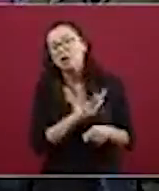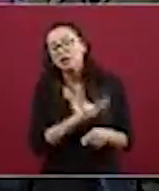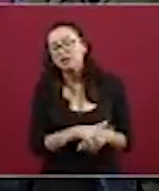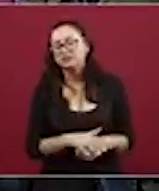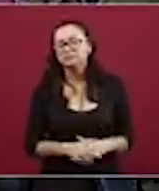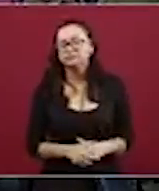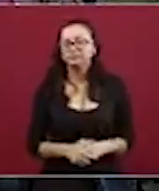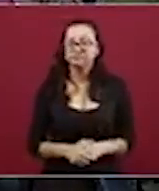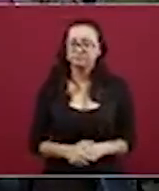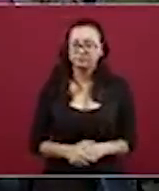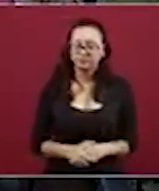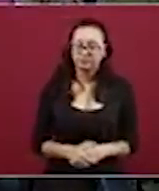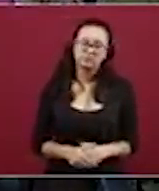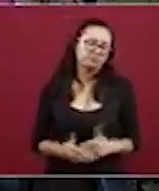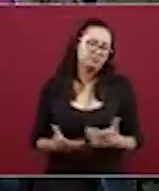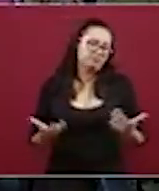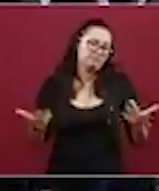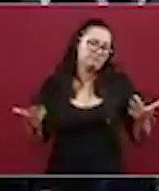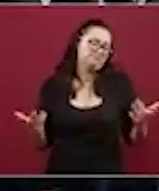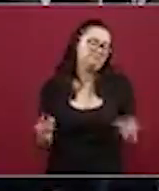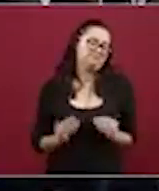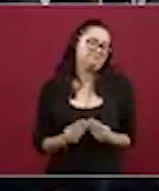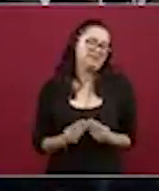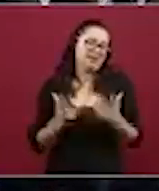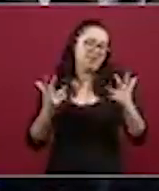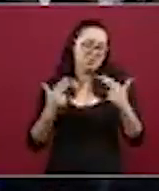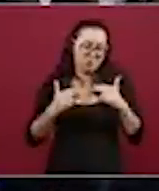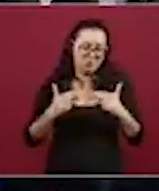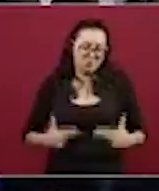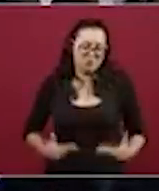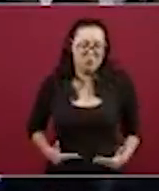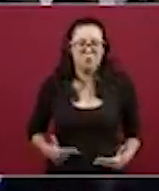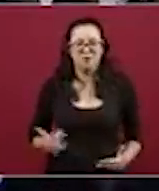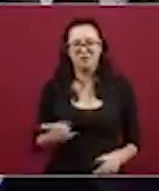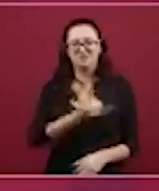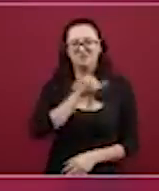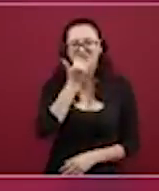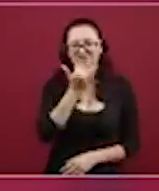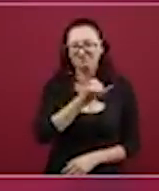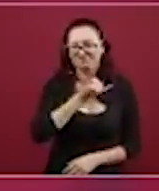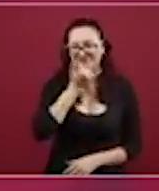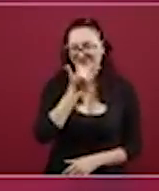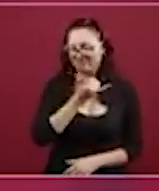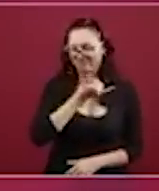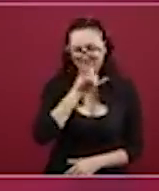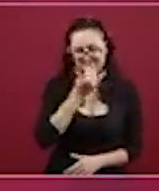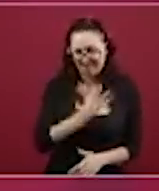serían? Gracias, presidente. Todos los seres humanos cometen errores, pero fueron muchísimos más